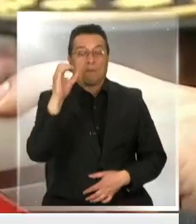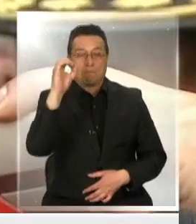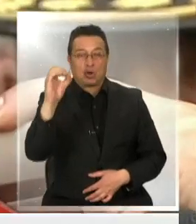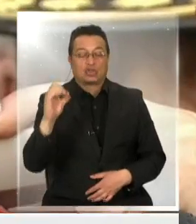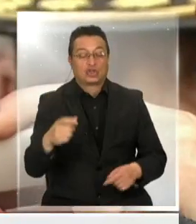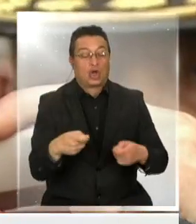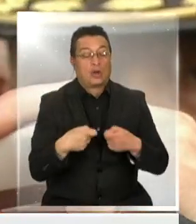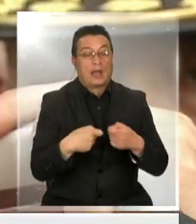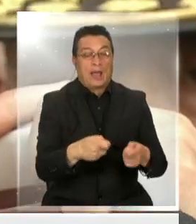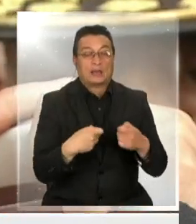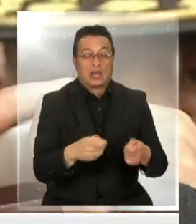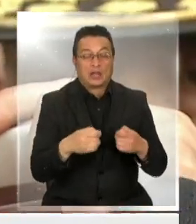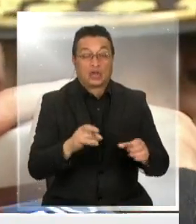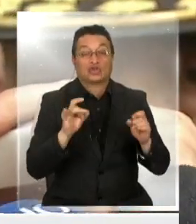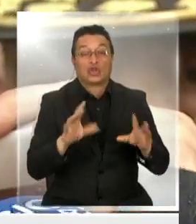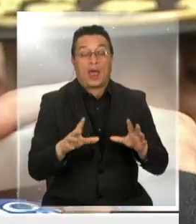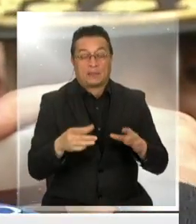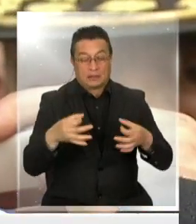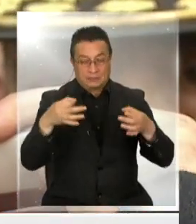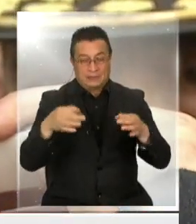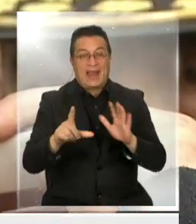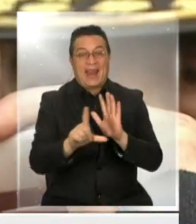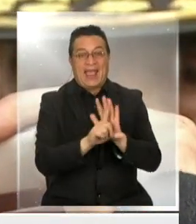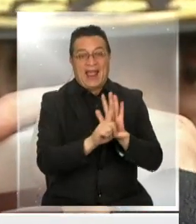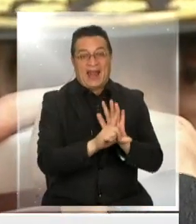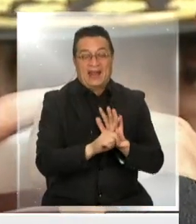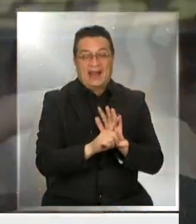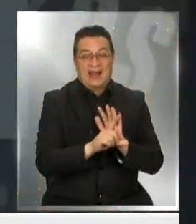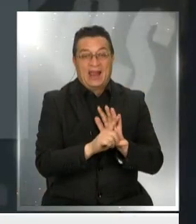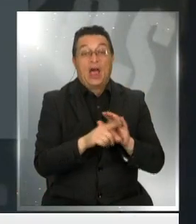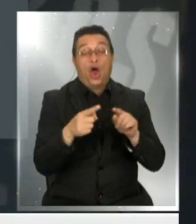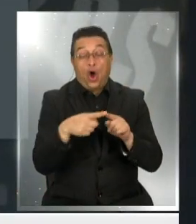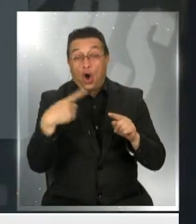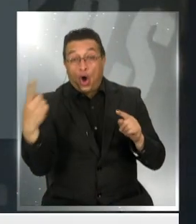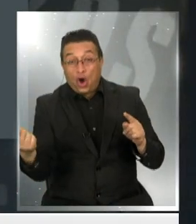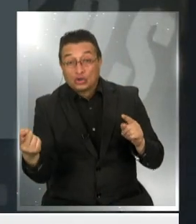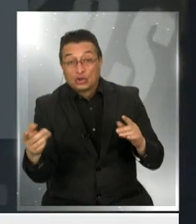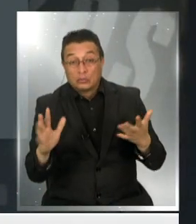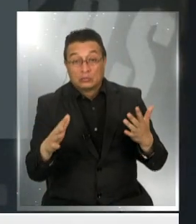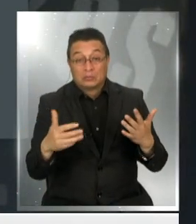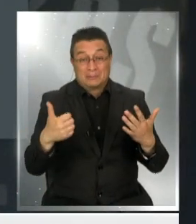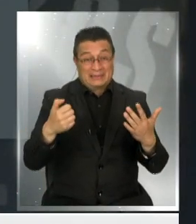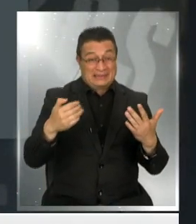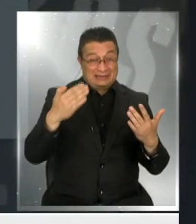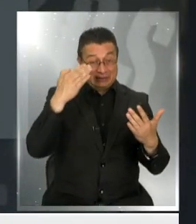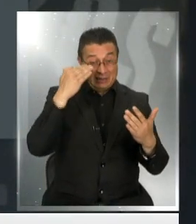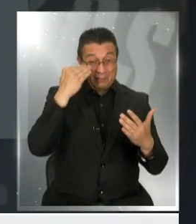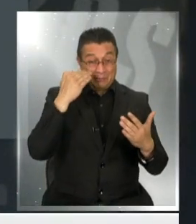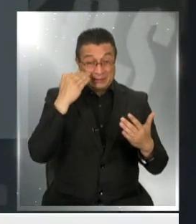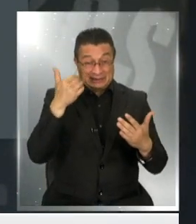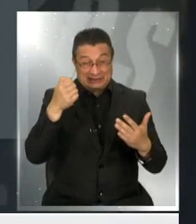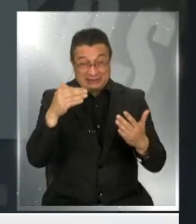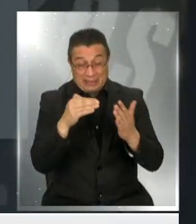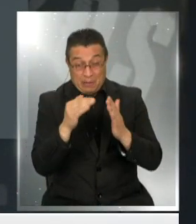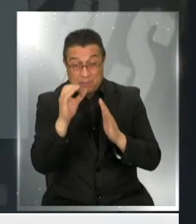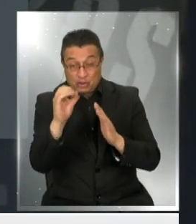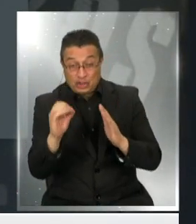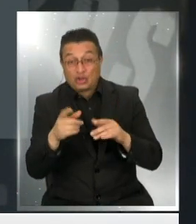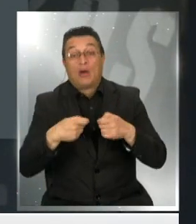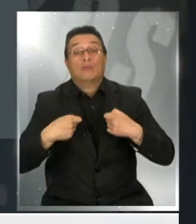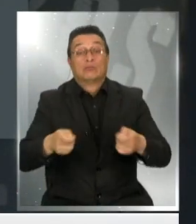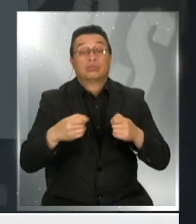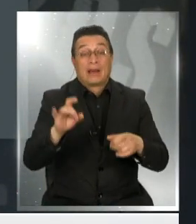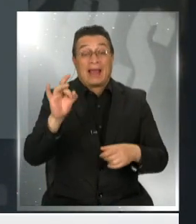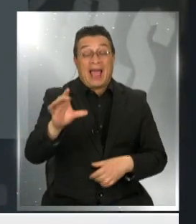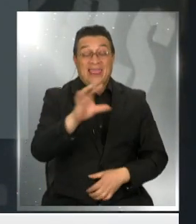de los gastos reservados de forma lícita. El resto del dinero, una cifra millonaria como muestra esta gráfica, cada general